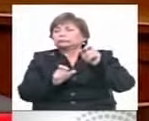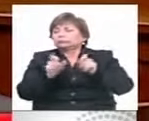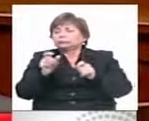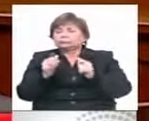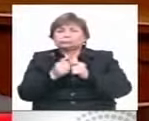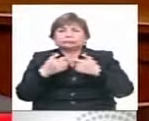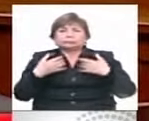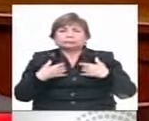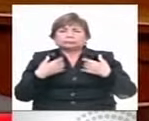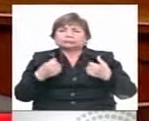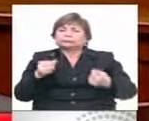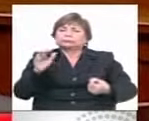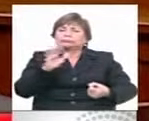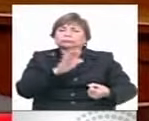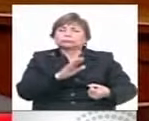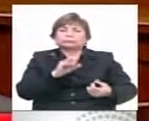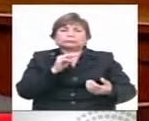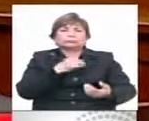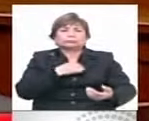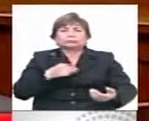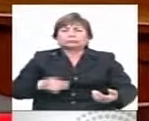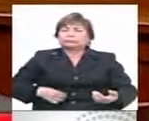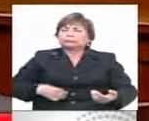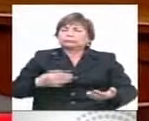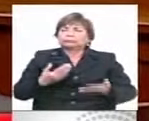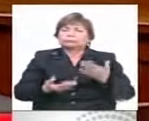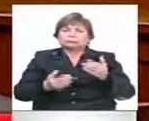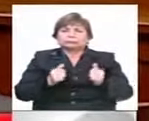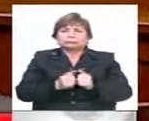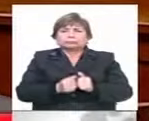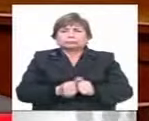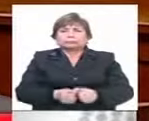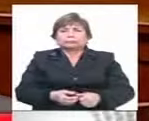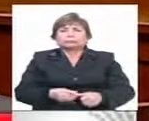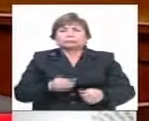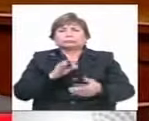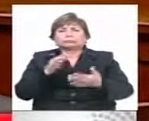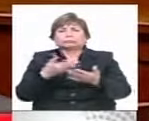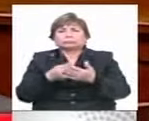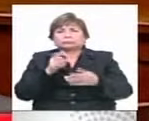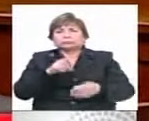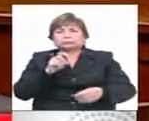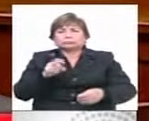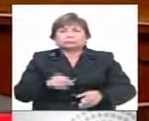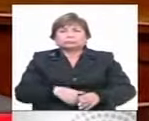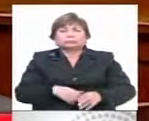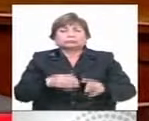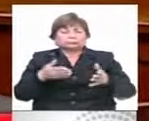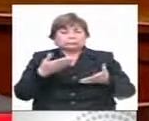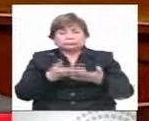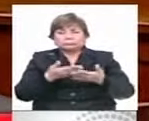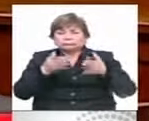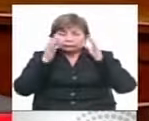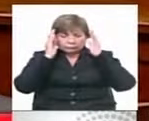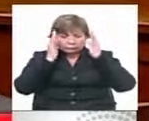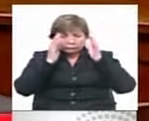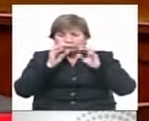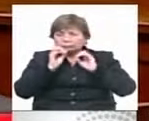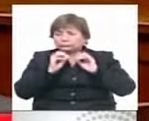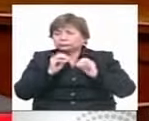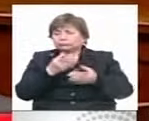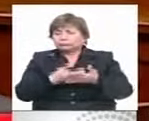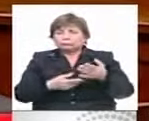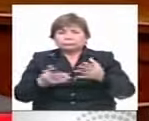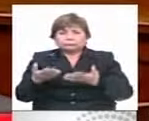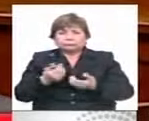salud, suministro de oxígeno medicinal y todo el equipamiento necesario para la atención oportuna de pacientes